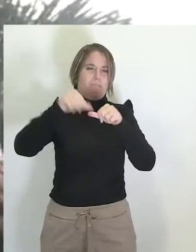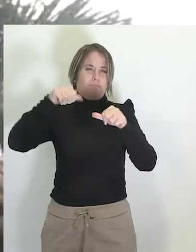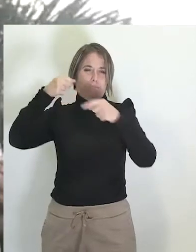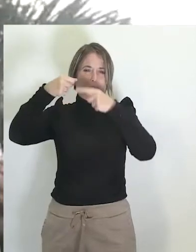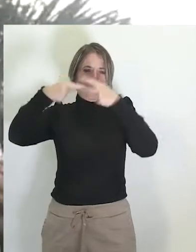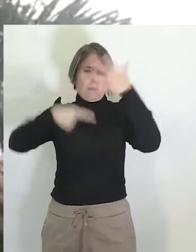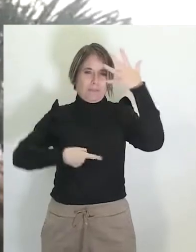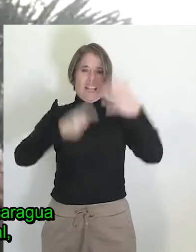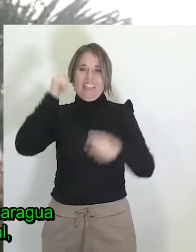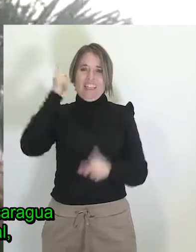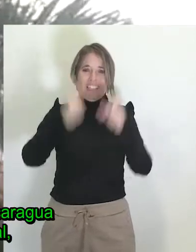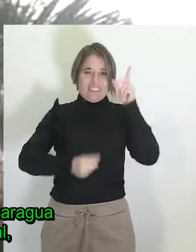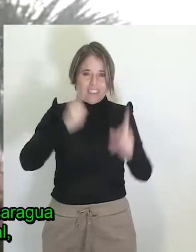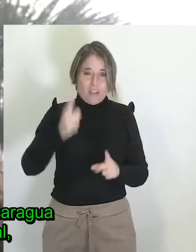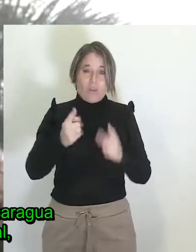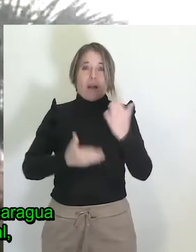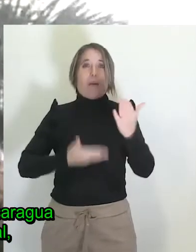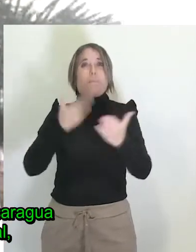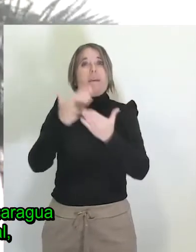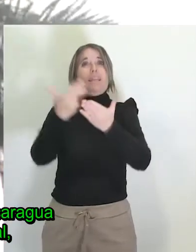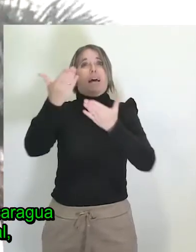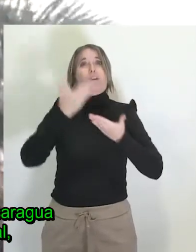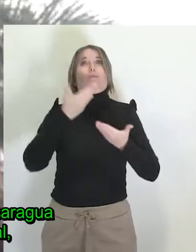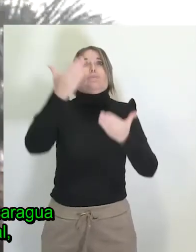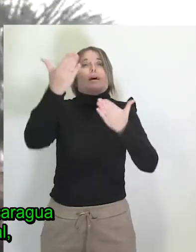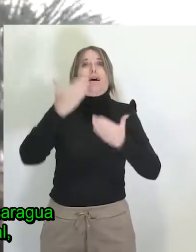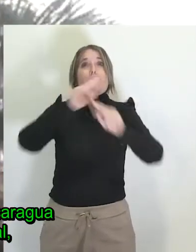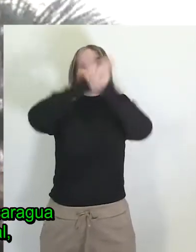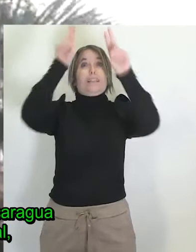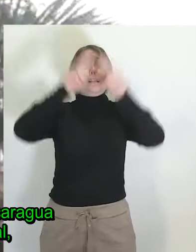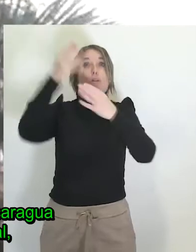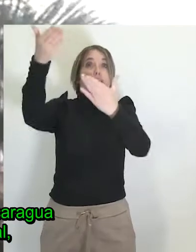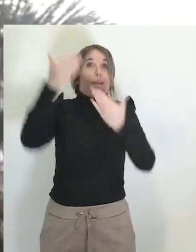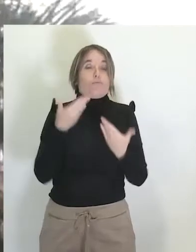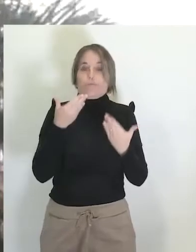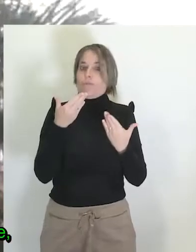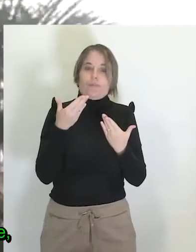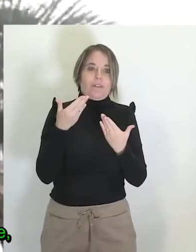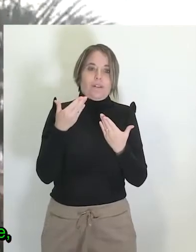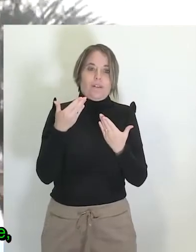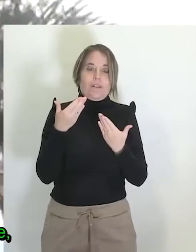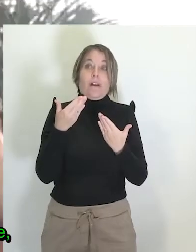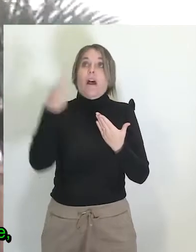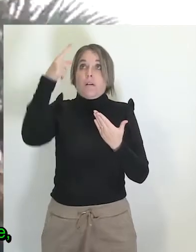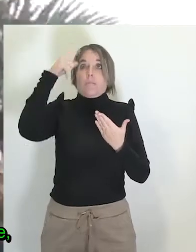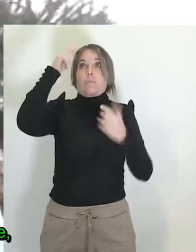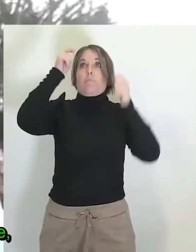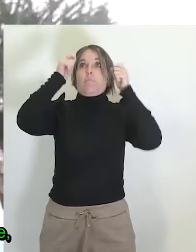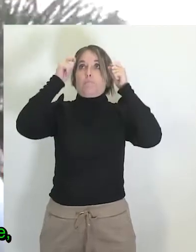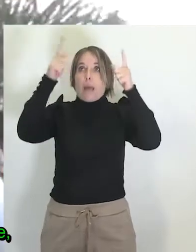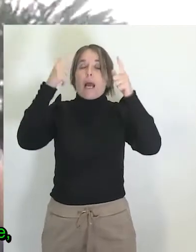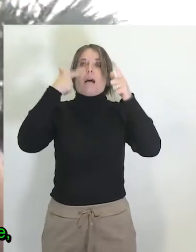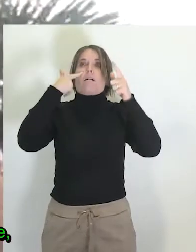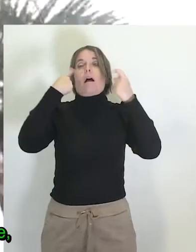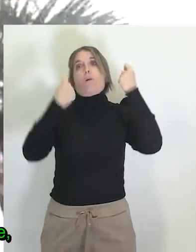una dictadura, de estar pidiendo un SOS por Nicaragua a la comunidad internacional, que ha reaccionado en